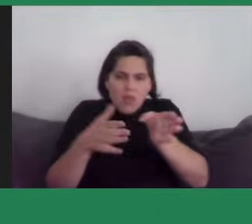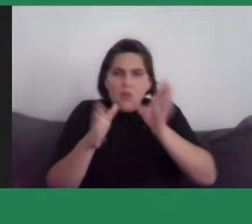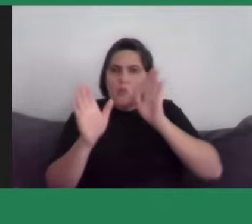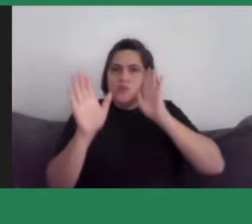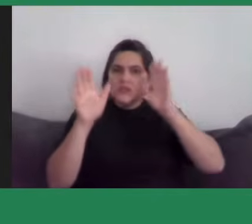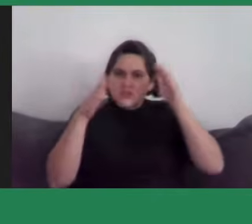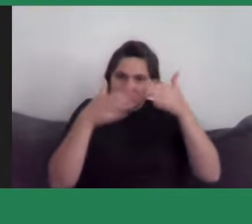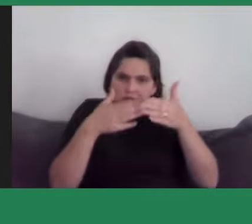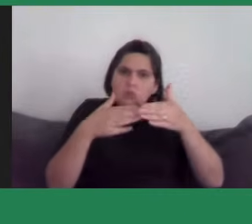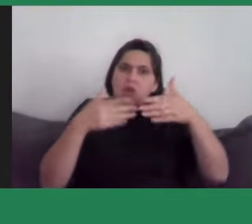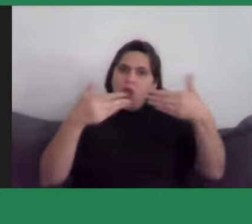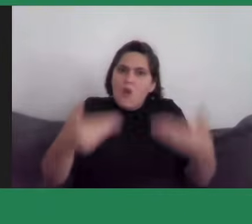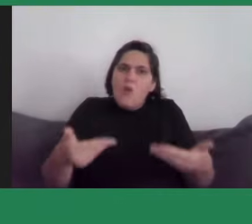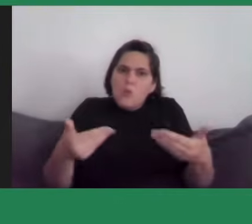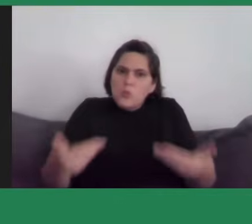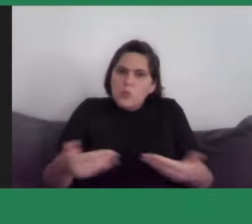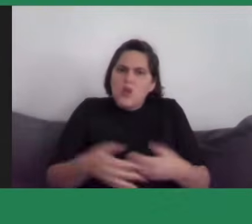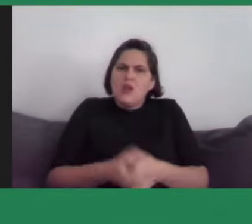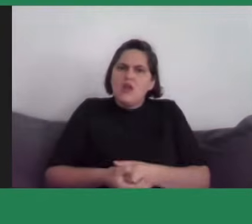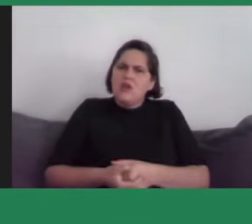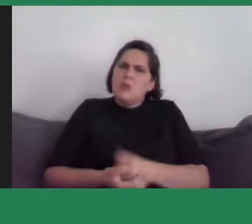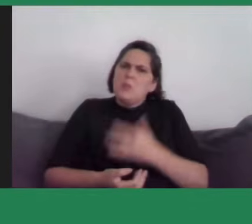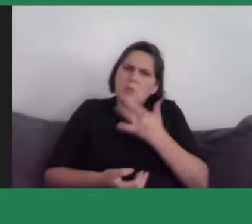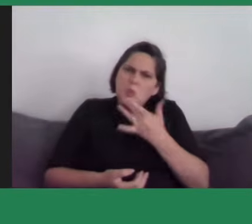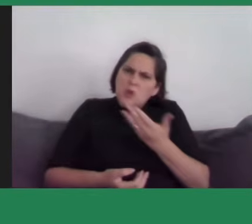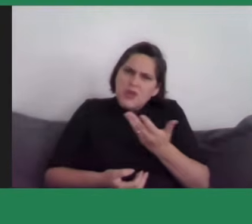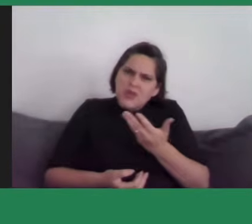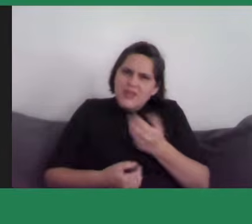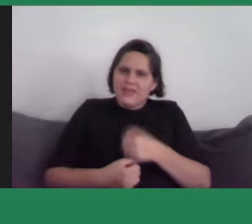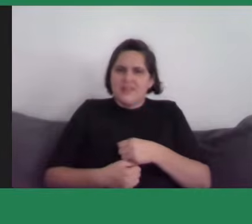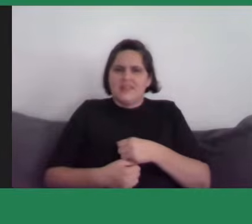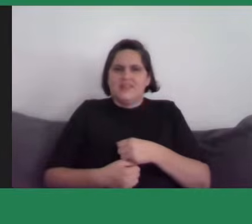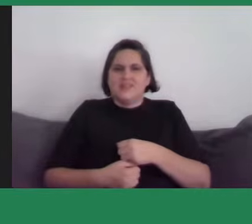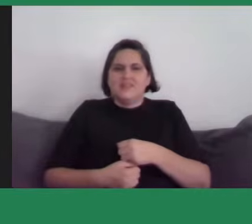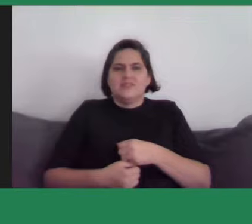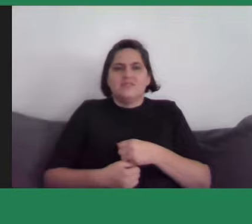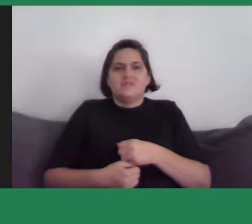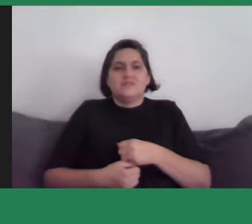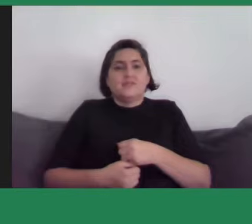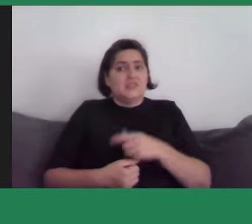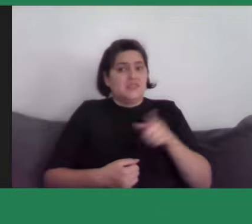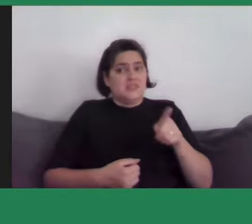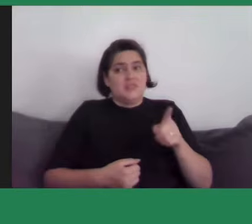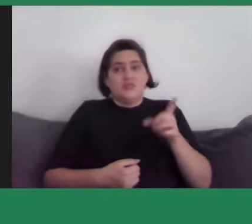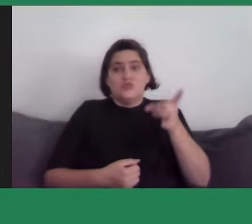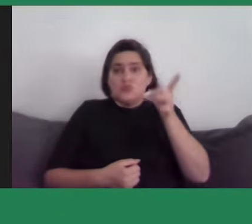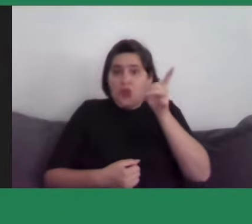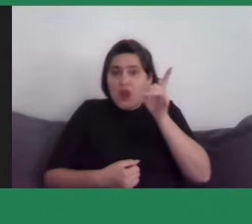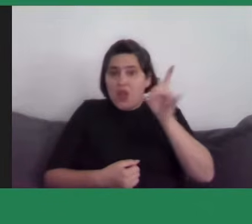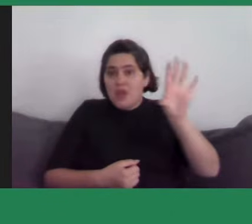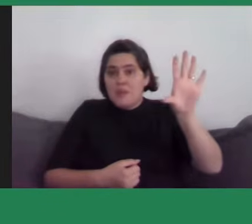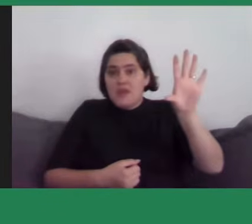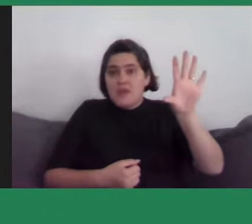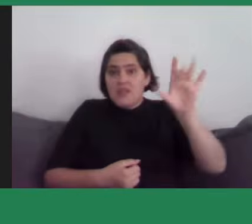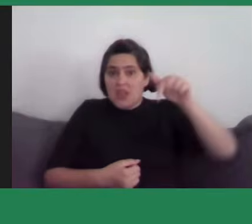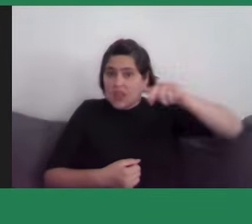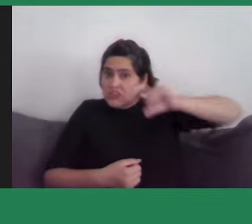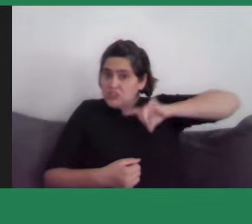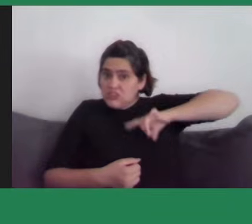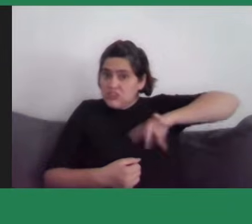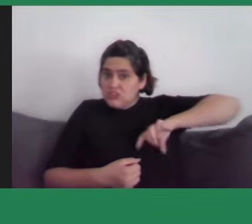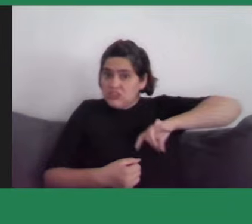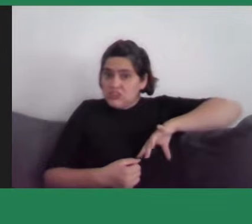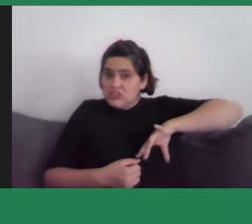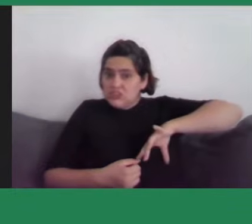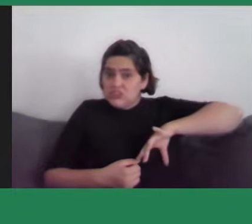autismo. Pero esto no solamente pasa a nivel nuestro local. Eh,